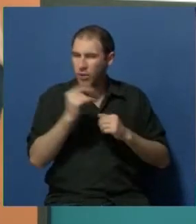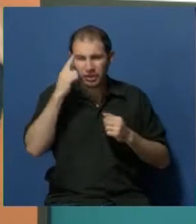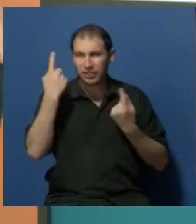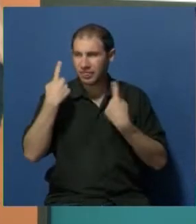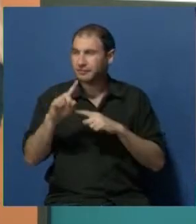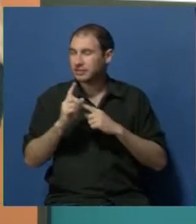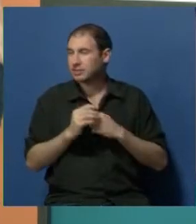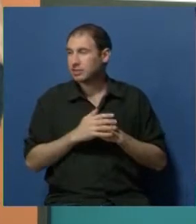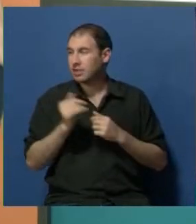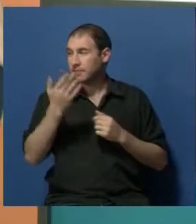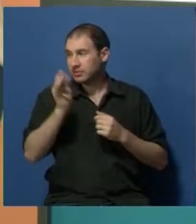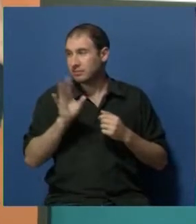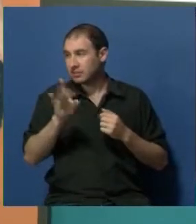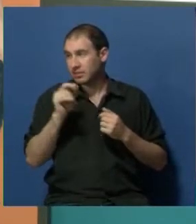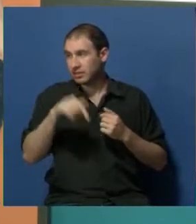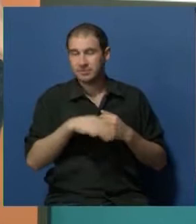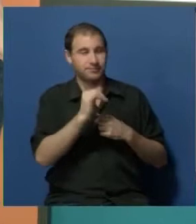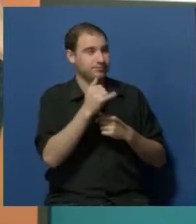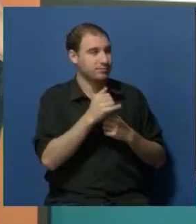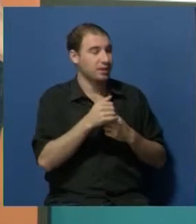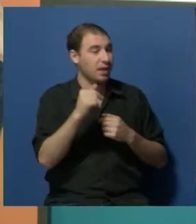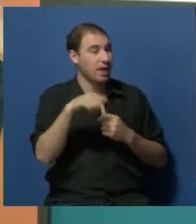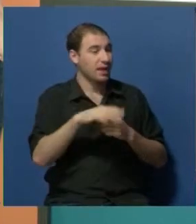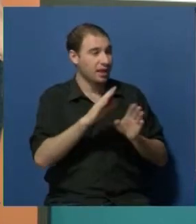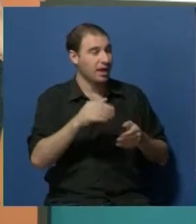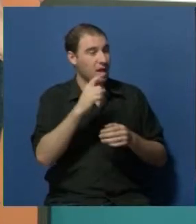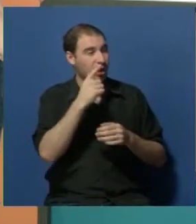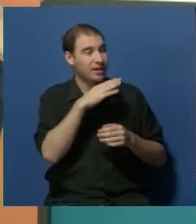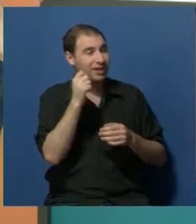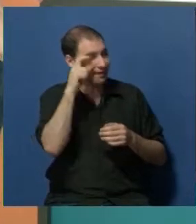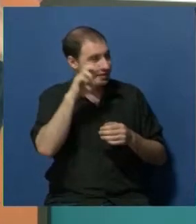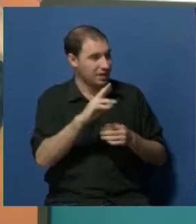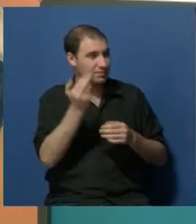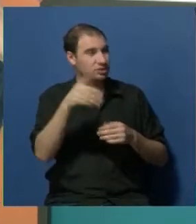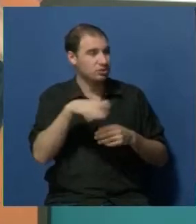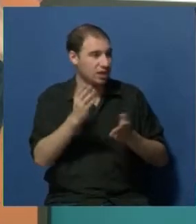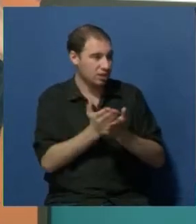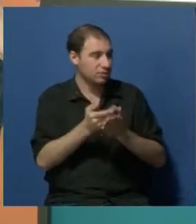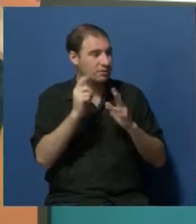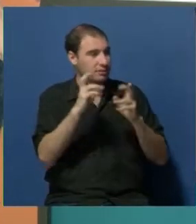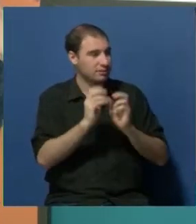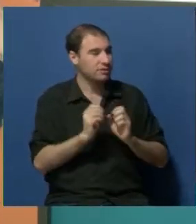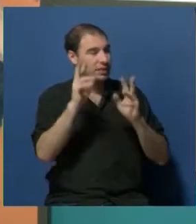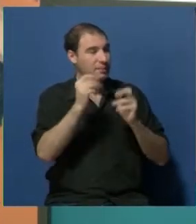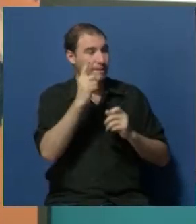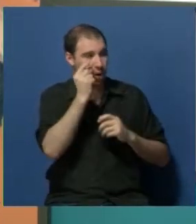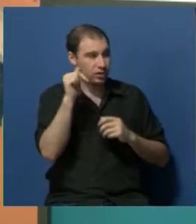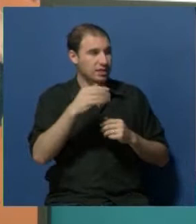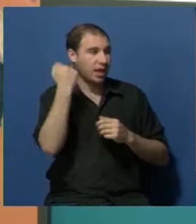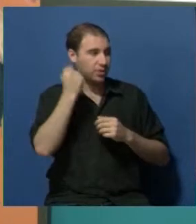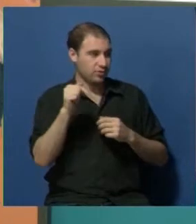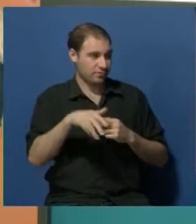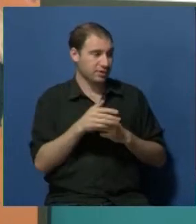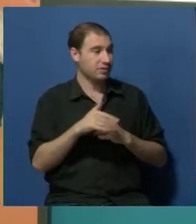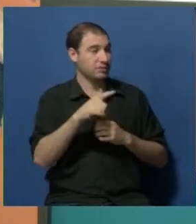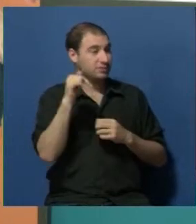también con un invitado aquí, ¿no es cierto? Así es. Está con nosotros en el piso Javier Elizondo, él es sociólogo, también es analista en materia política, económica, y